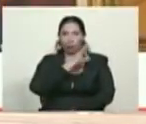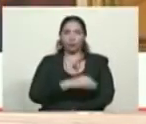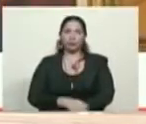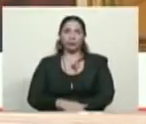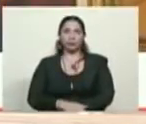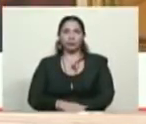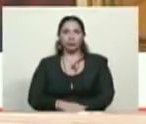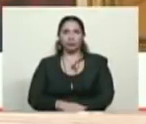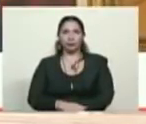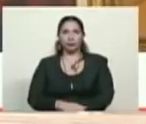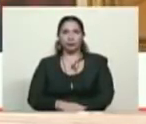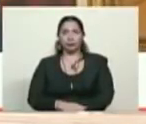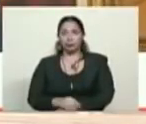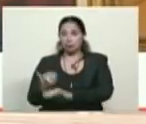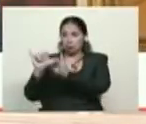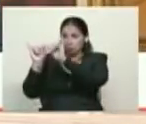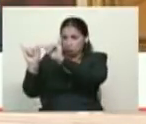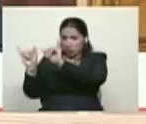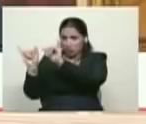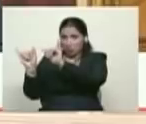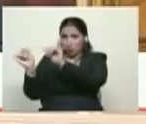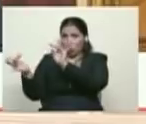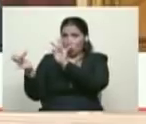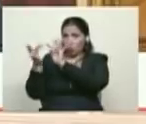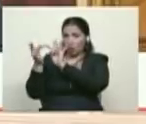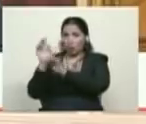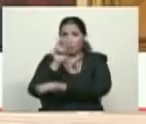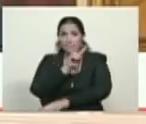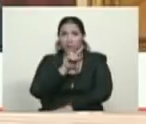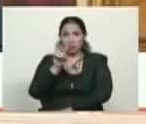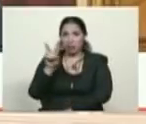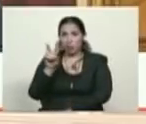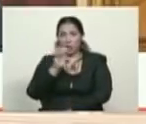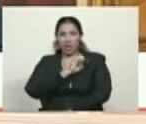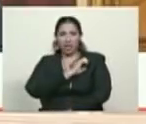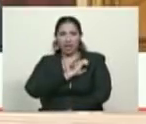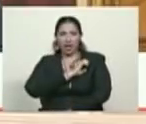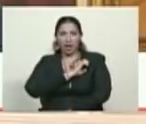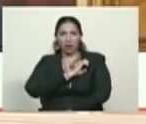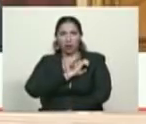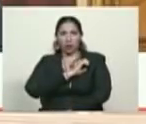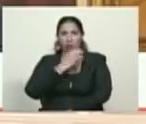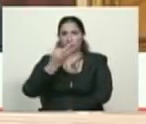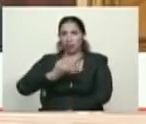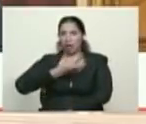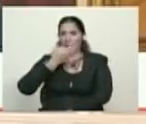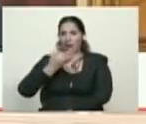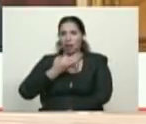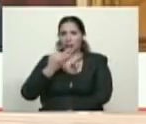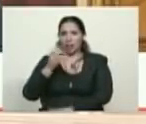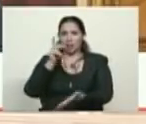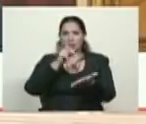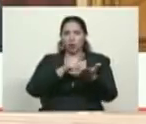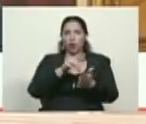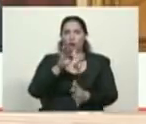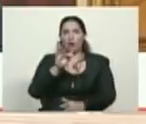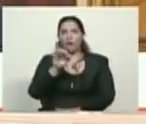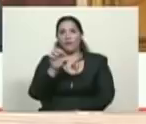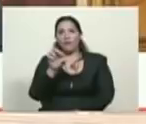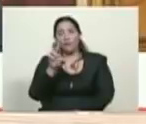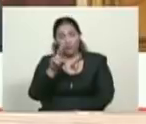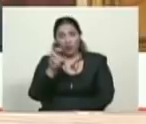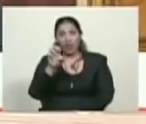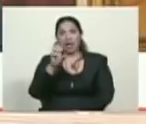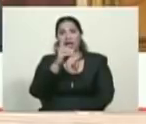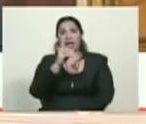Y ese mismo contacto, el 22 de enero en la tarde, me llegó Freddy Bernal y me dijo, me está pidiendo